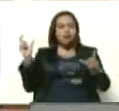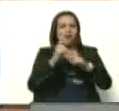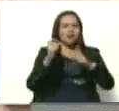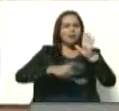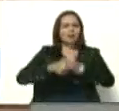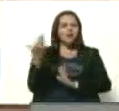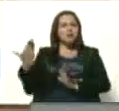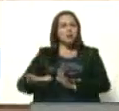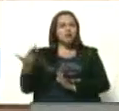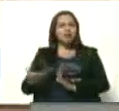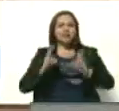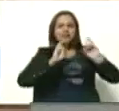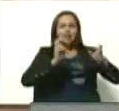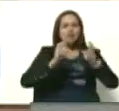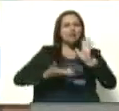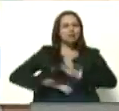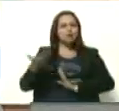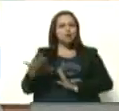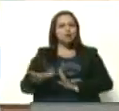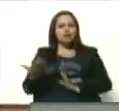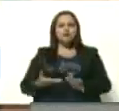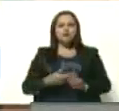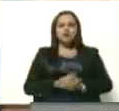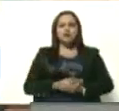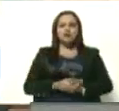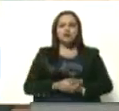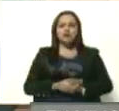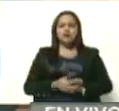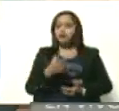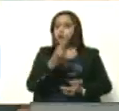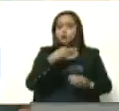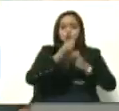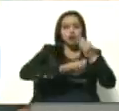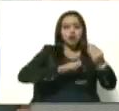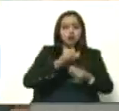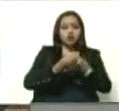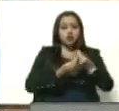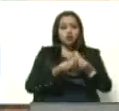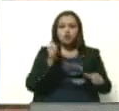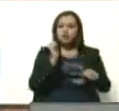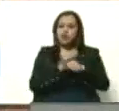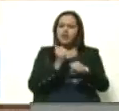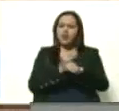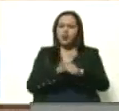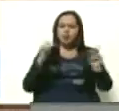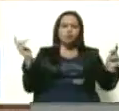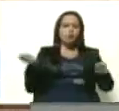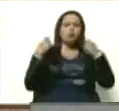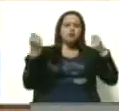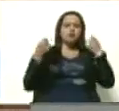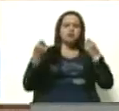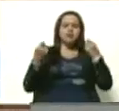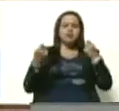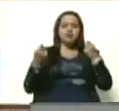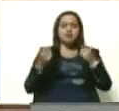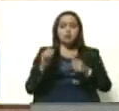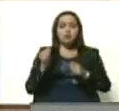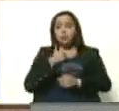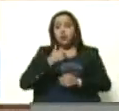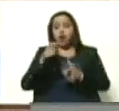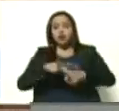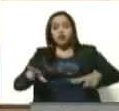nuestro lema principal no vino, no fue hecho por una agencia de publicidad de ninguna parte. Se